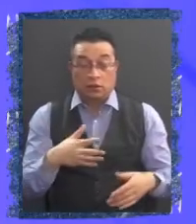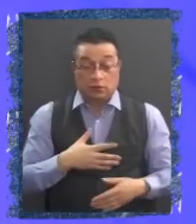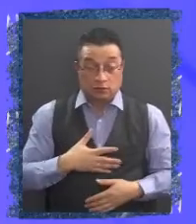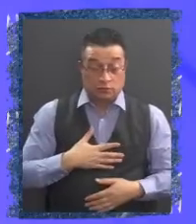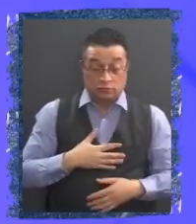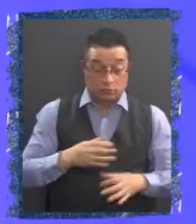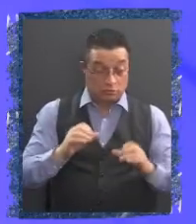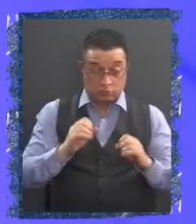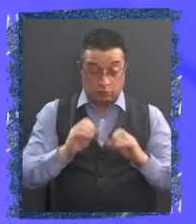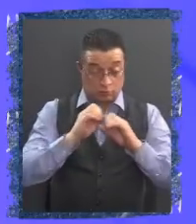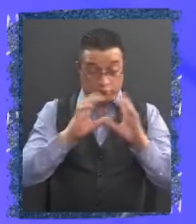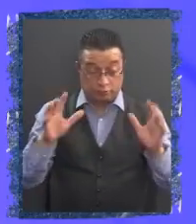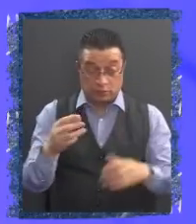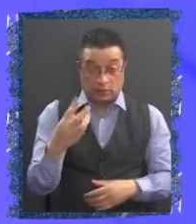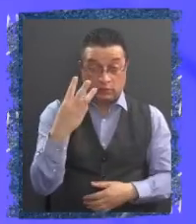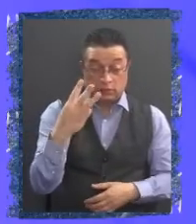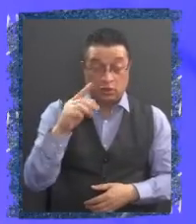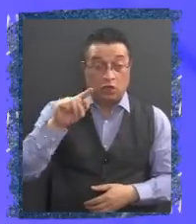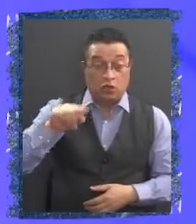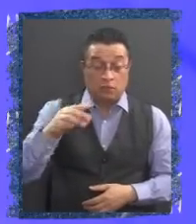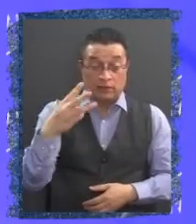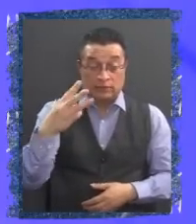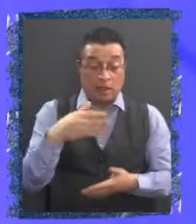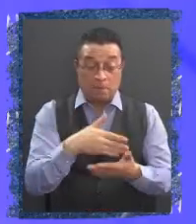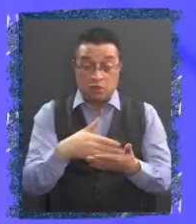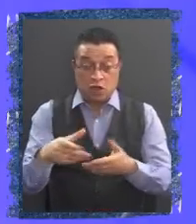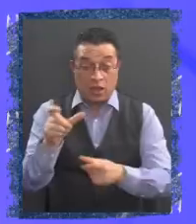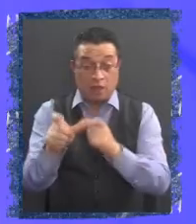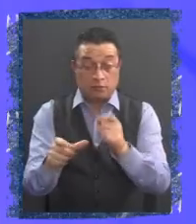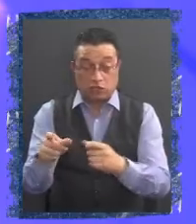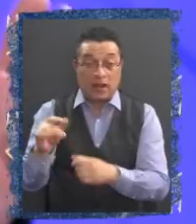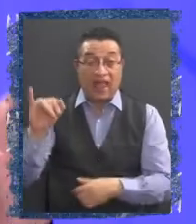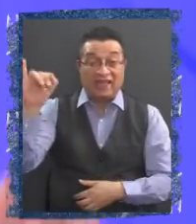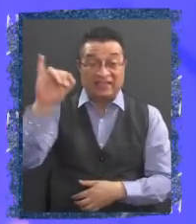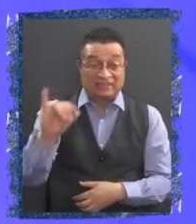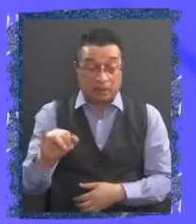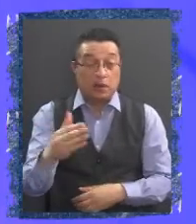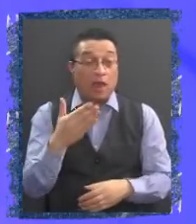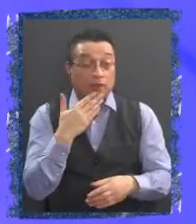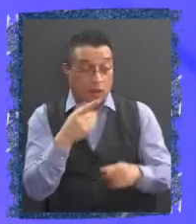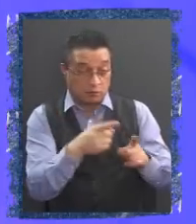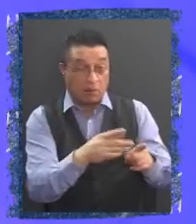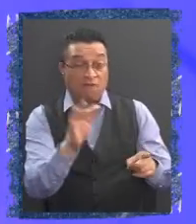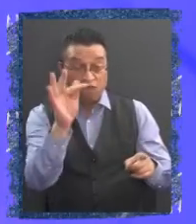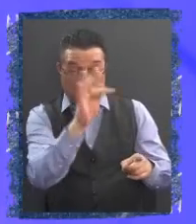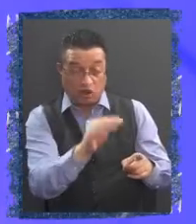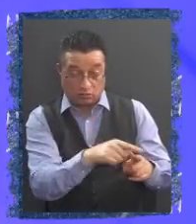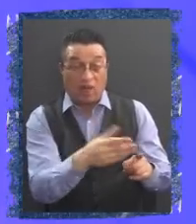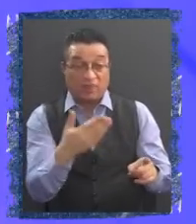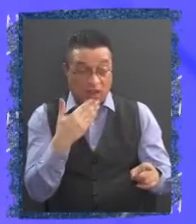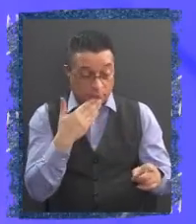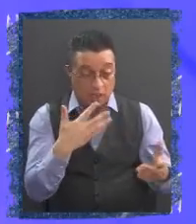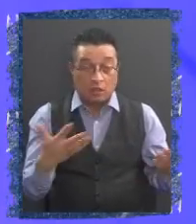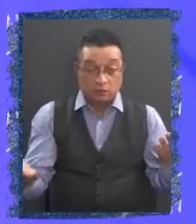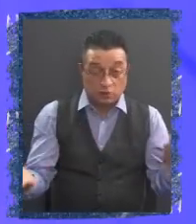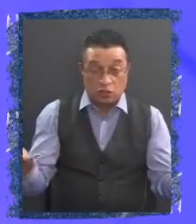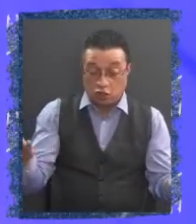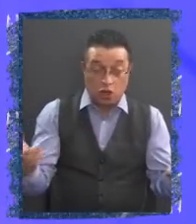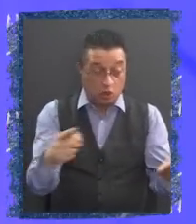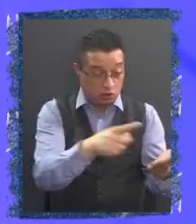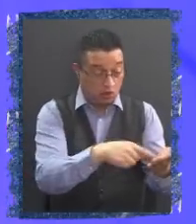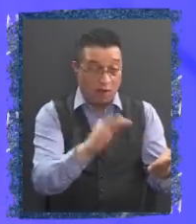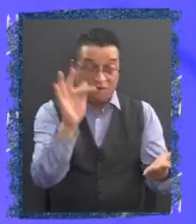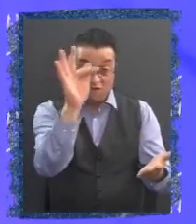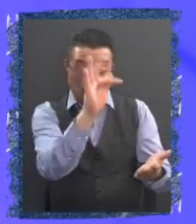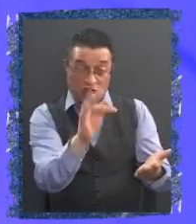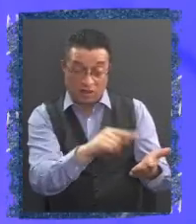las 3,3 millones de personas que están en ISAPRE, también corre para las personas que están en FONASA. Hoy día, de las personas que están en FONASA, hay